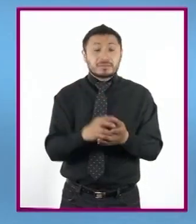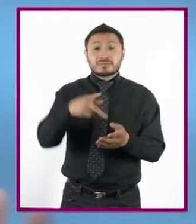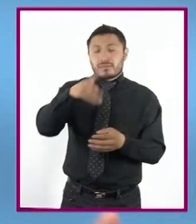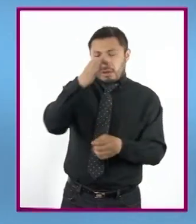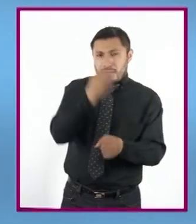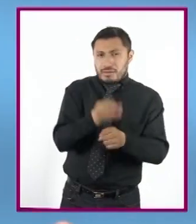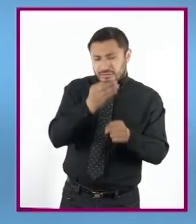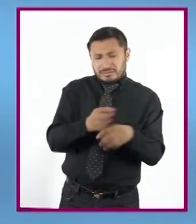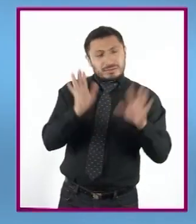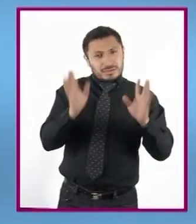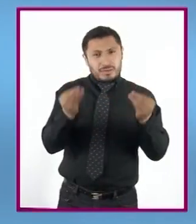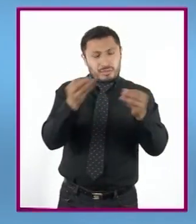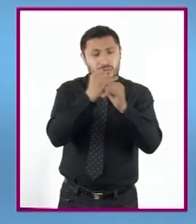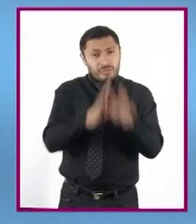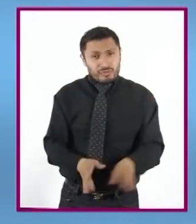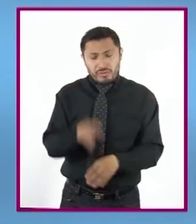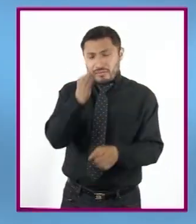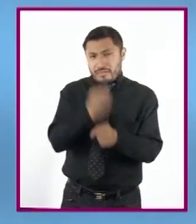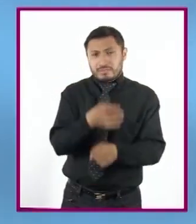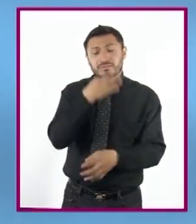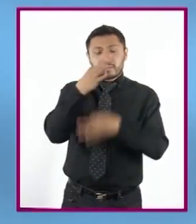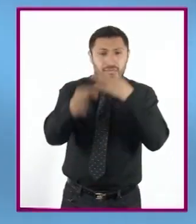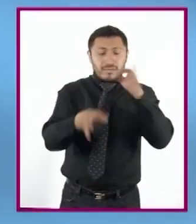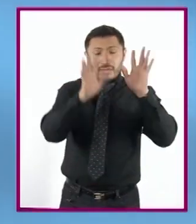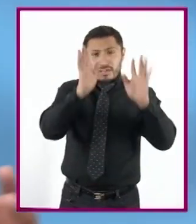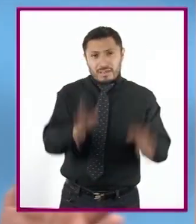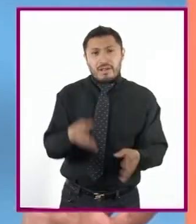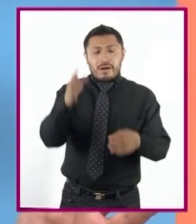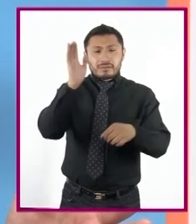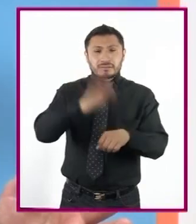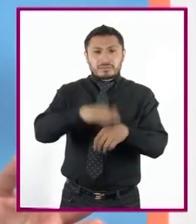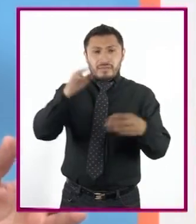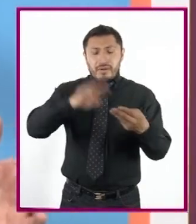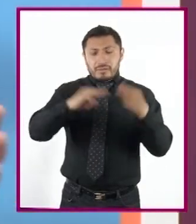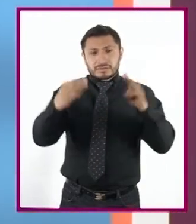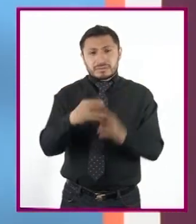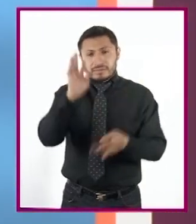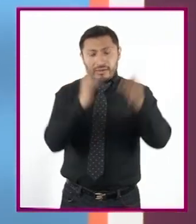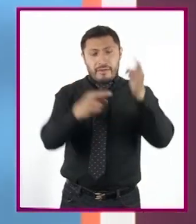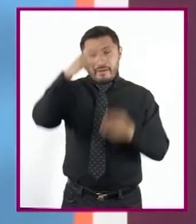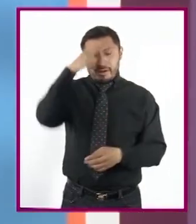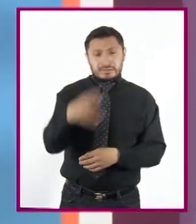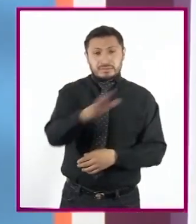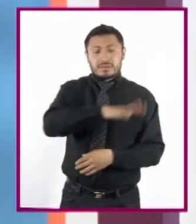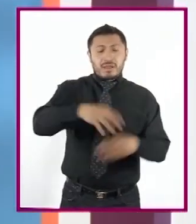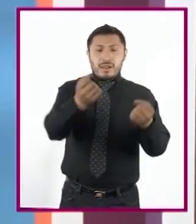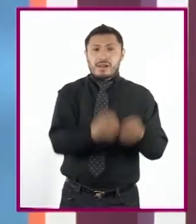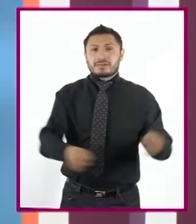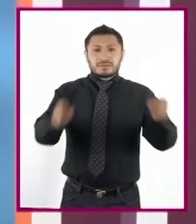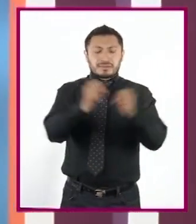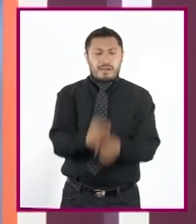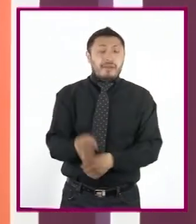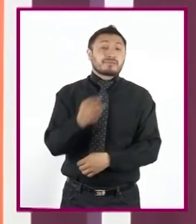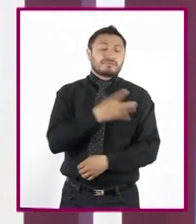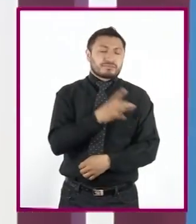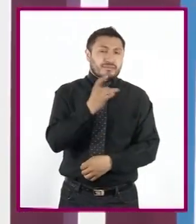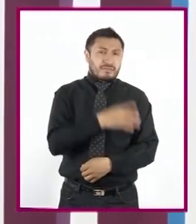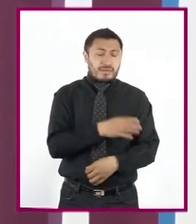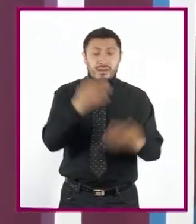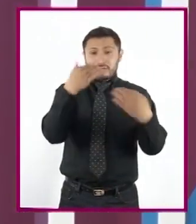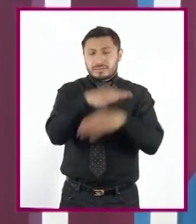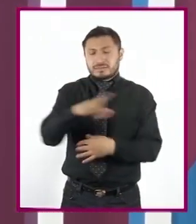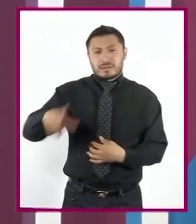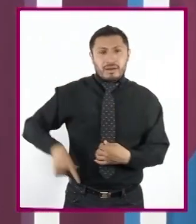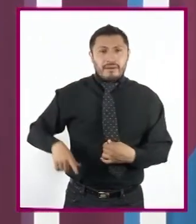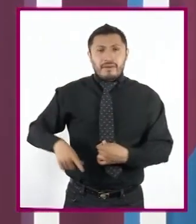visto, las principales causas de la Revolución Mexicana fueron el gran descontento que la sociedad de la época tenía respecto del